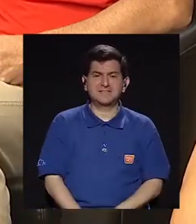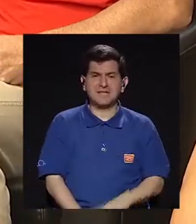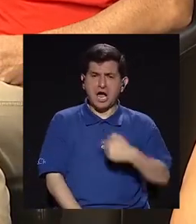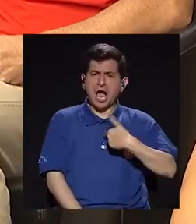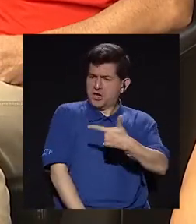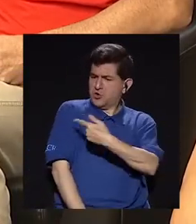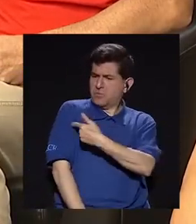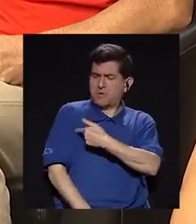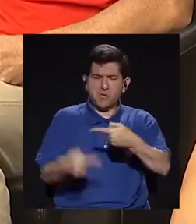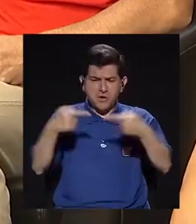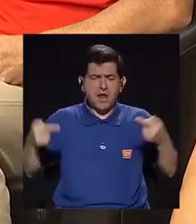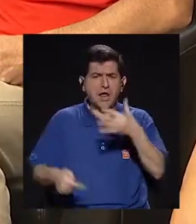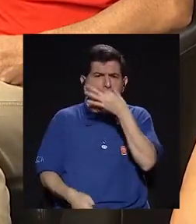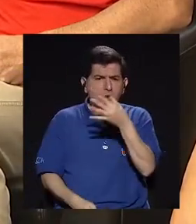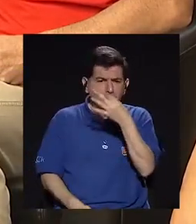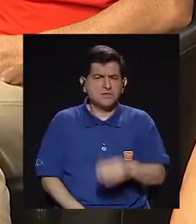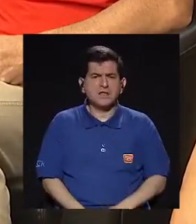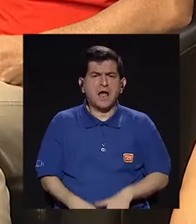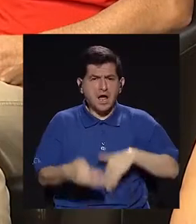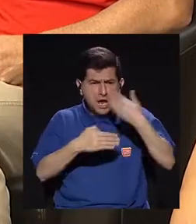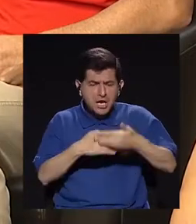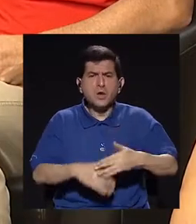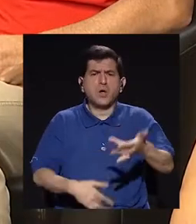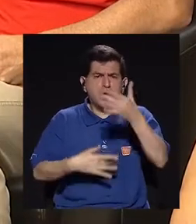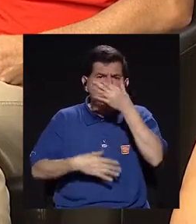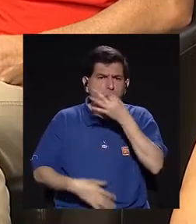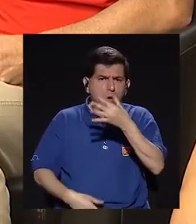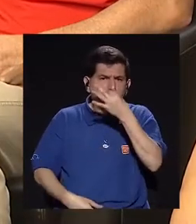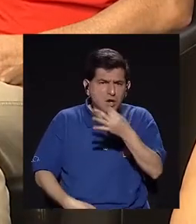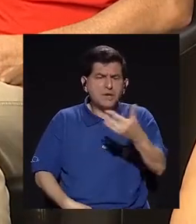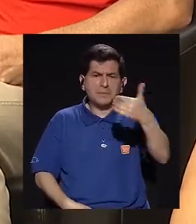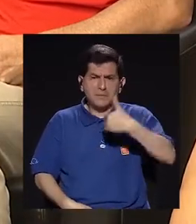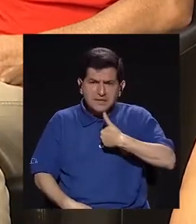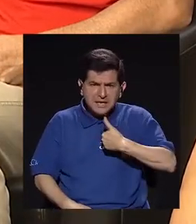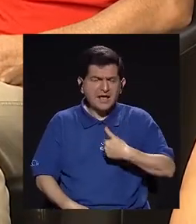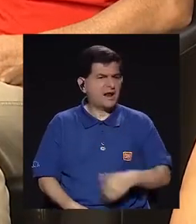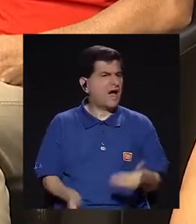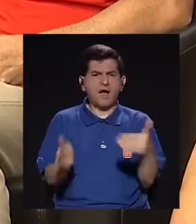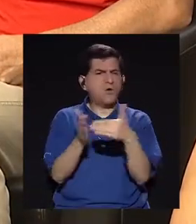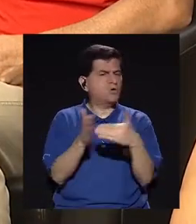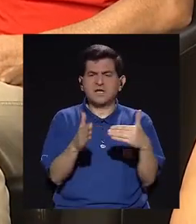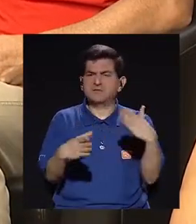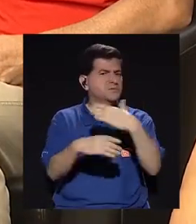gripe y se enfermaron y no se vuelven a vacunar. Correcto. Eso que usted mencionaba